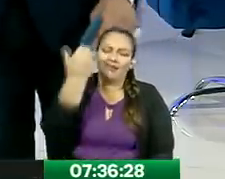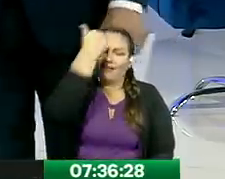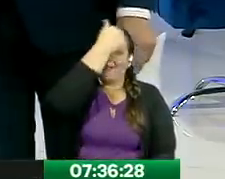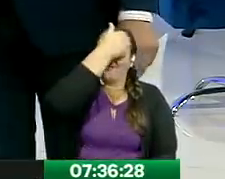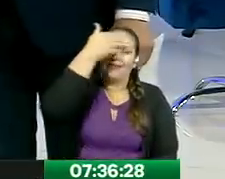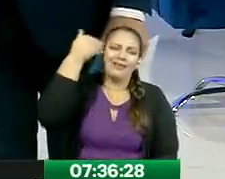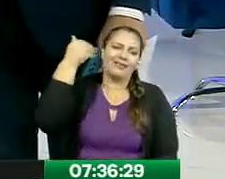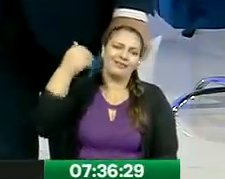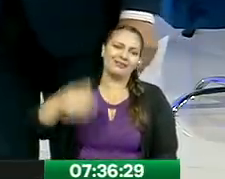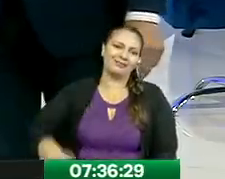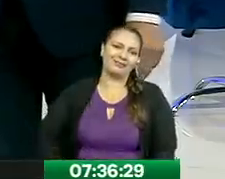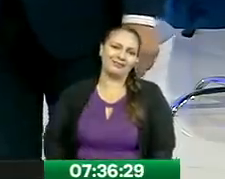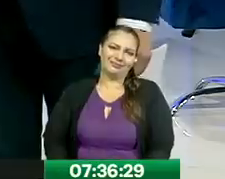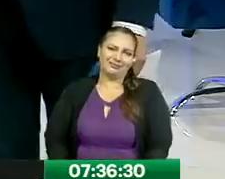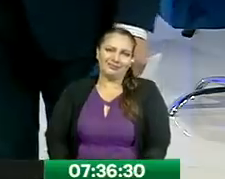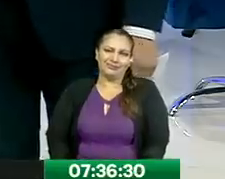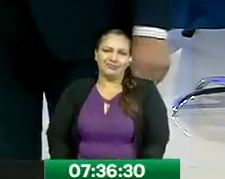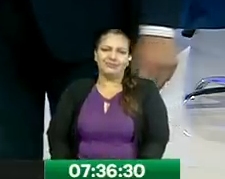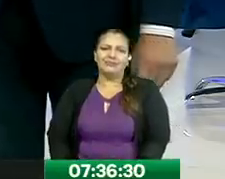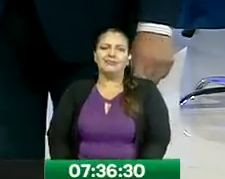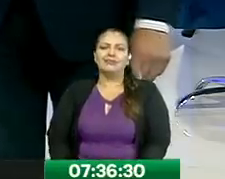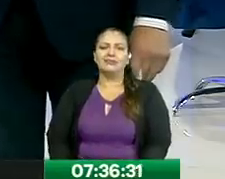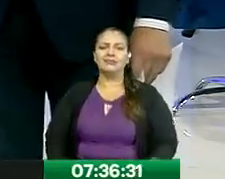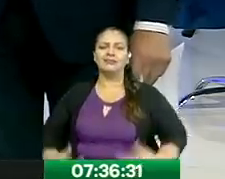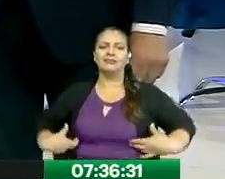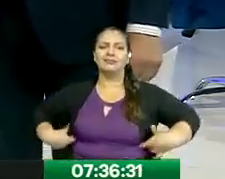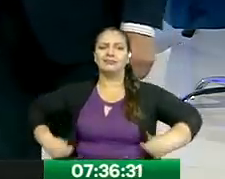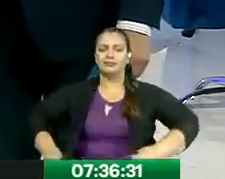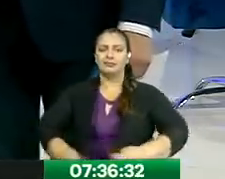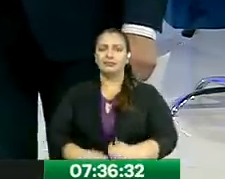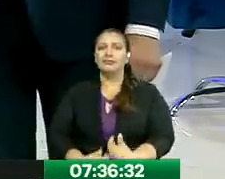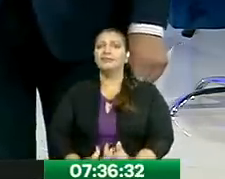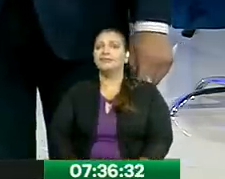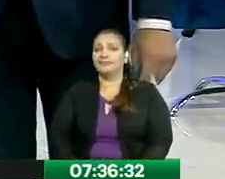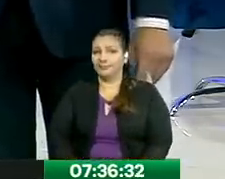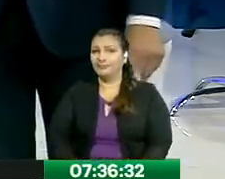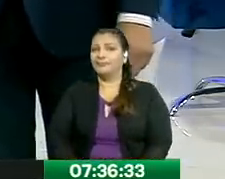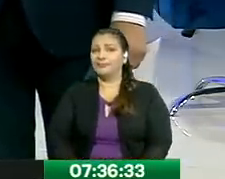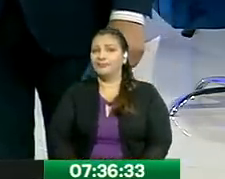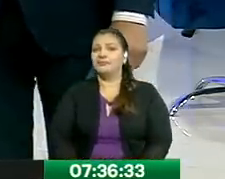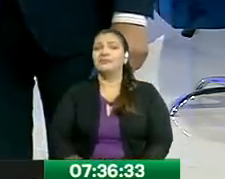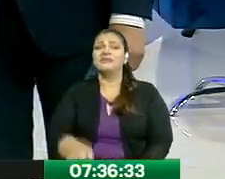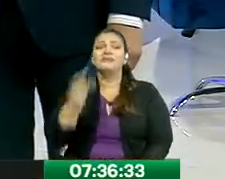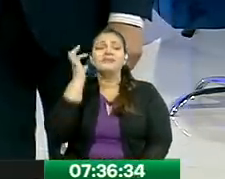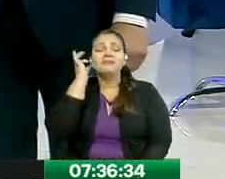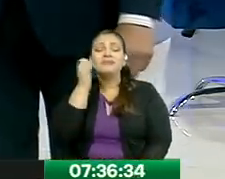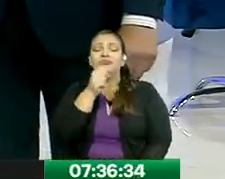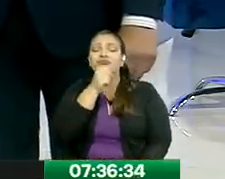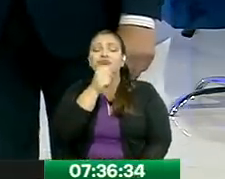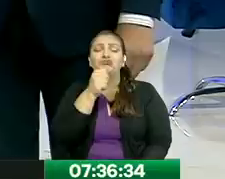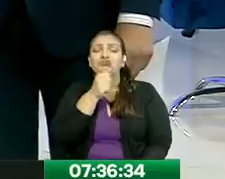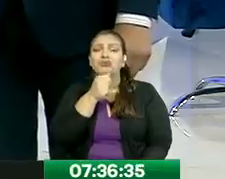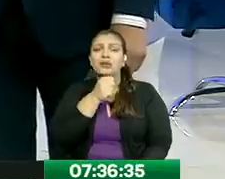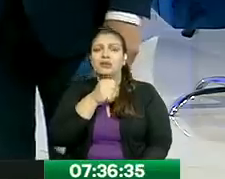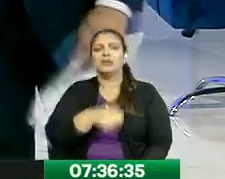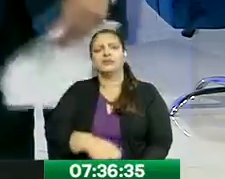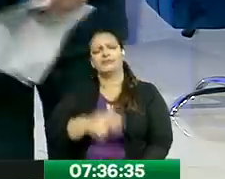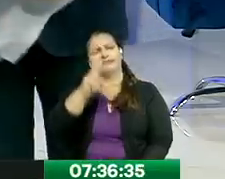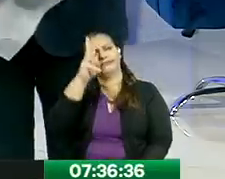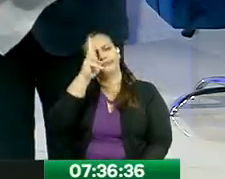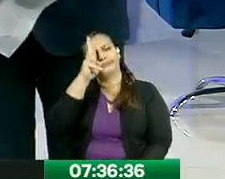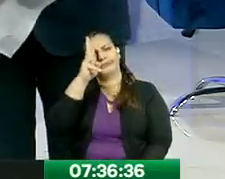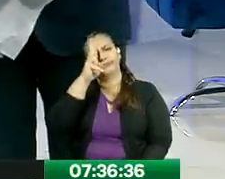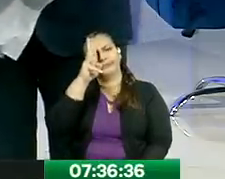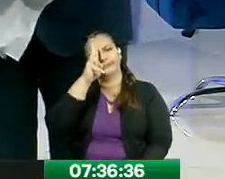está exponiendo sé él pero que expone a los niños expone a la adulta mayor por eso es un agravante mayor y eso y eso